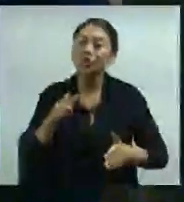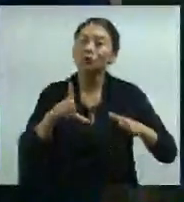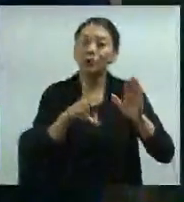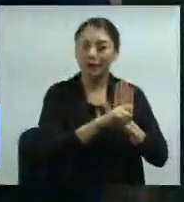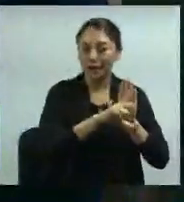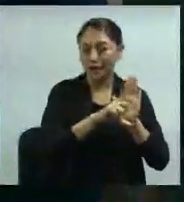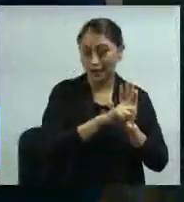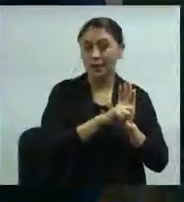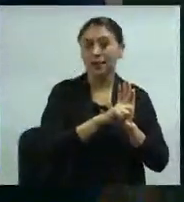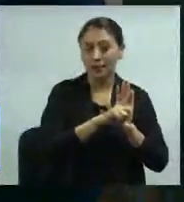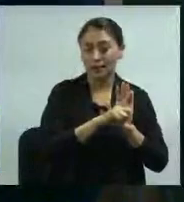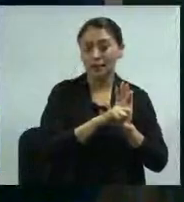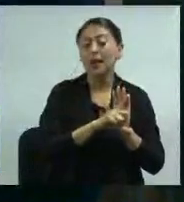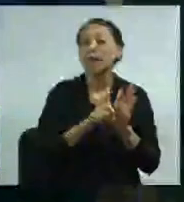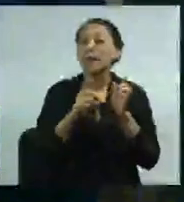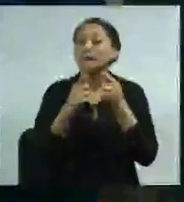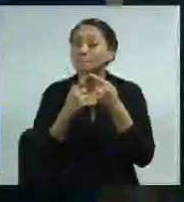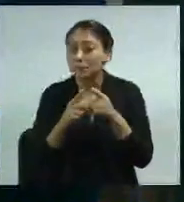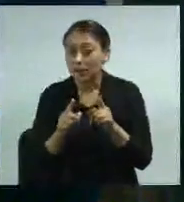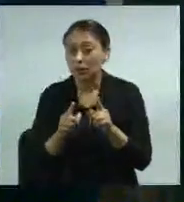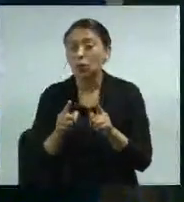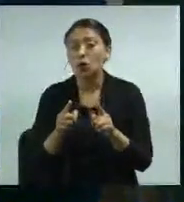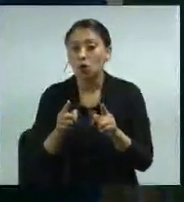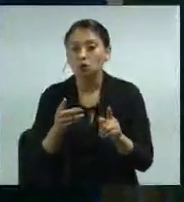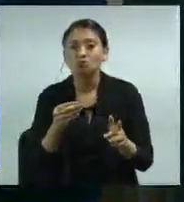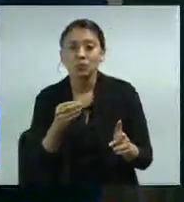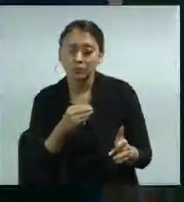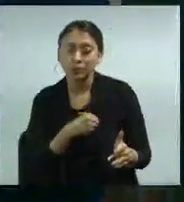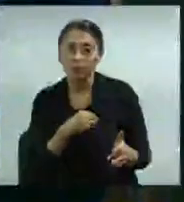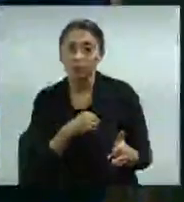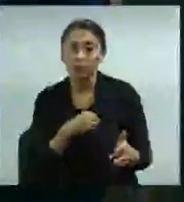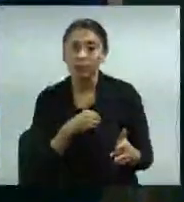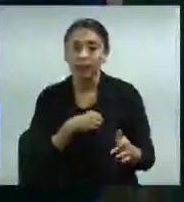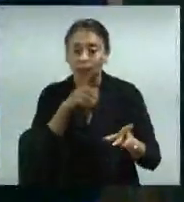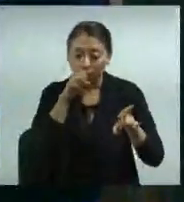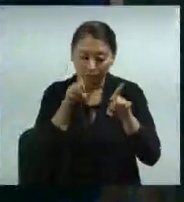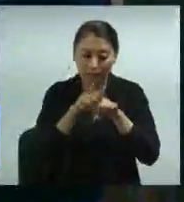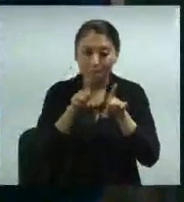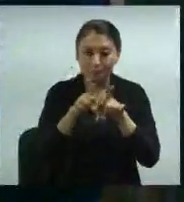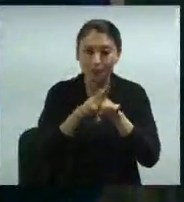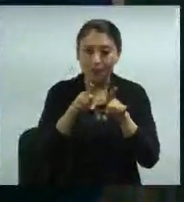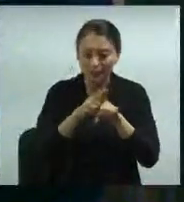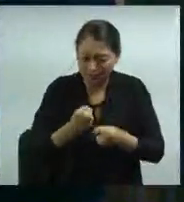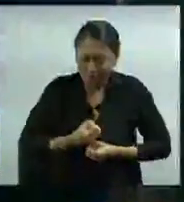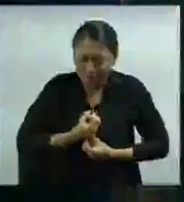embargo, presidente, yo quiero también manifestar que